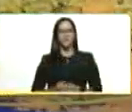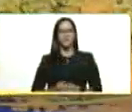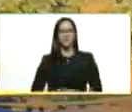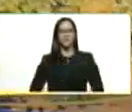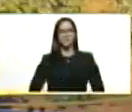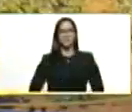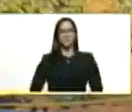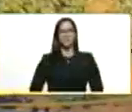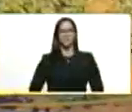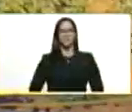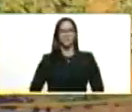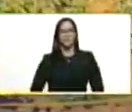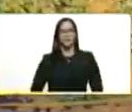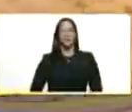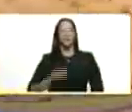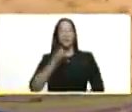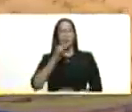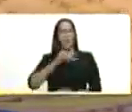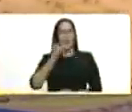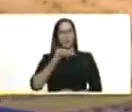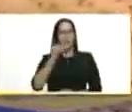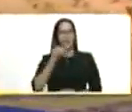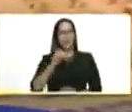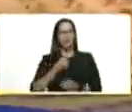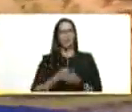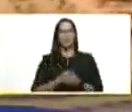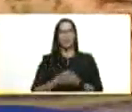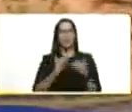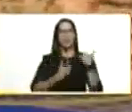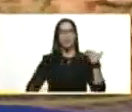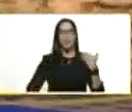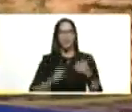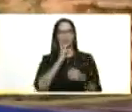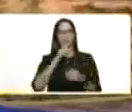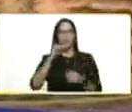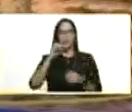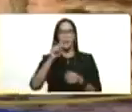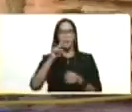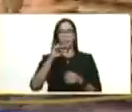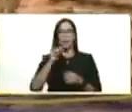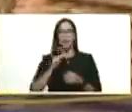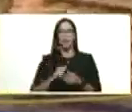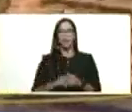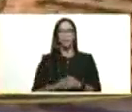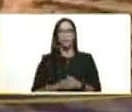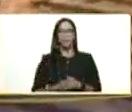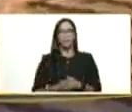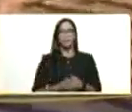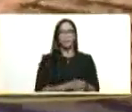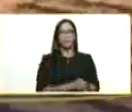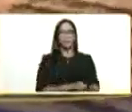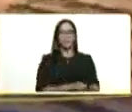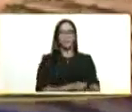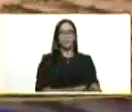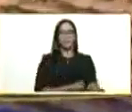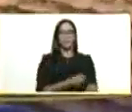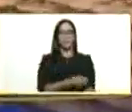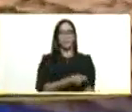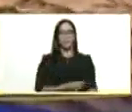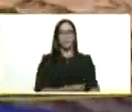Buenas tardes, mi camarada presidente. Mi nombre es Mario Parra, perteneciente al CLAP productivo de La Virgen, municipio de